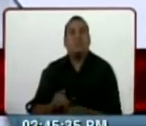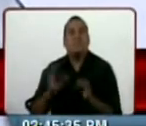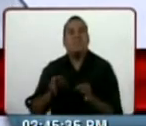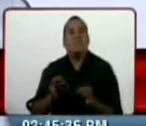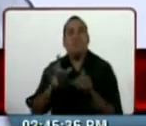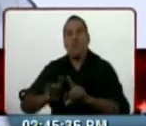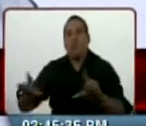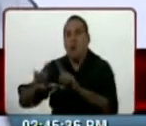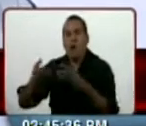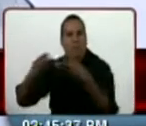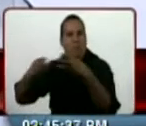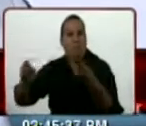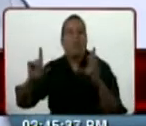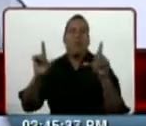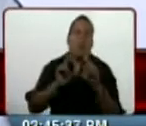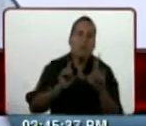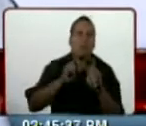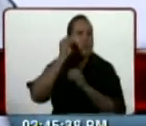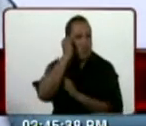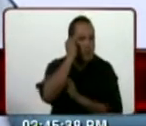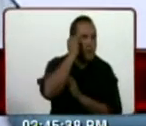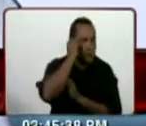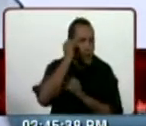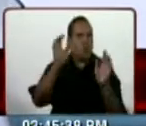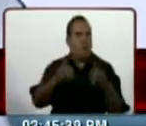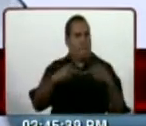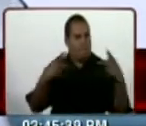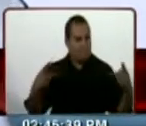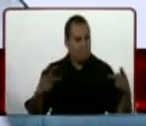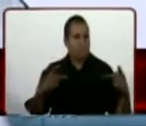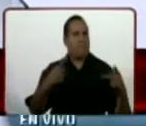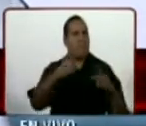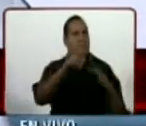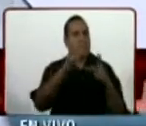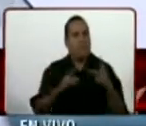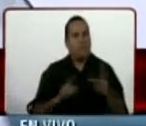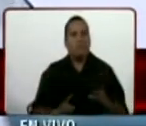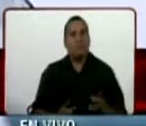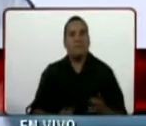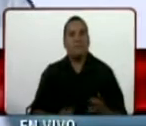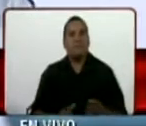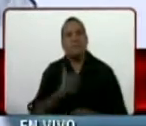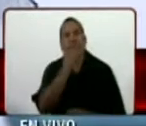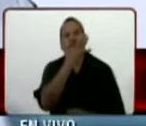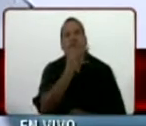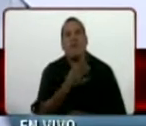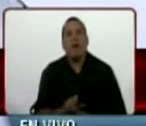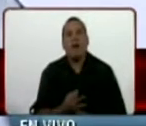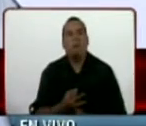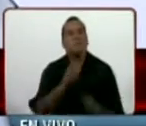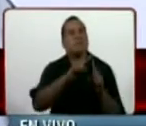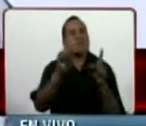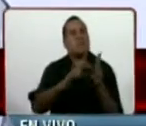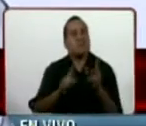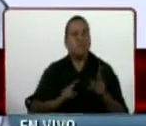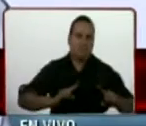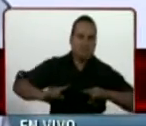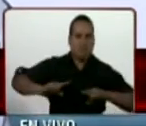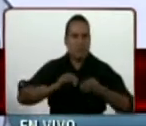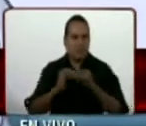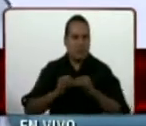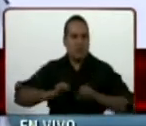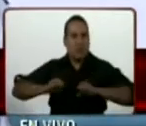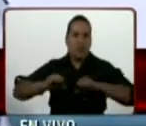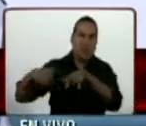espacios públicos en televisión, en radio, en prensa, ¿no? Facilitar diversas logísticas para la